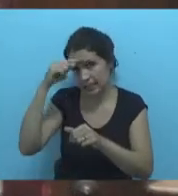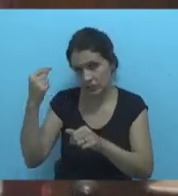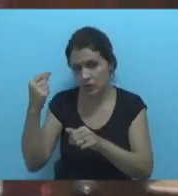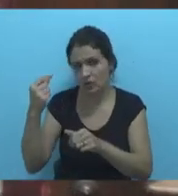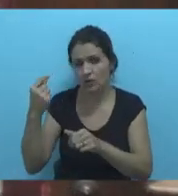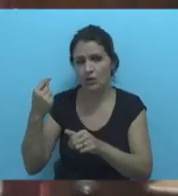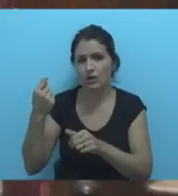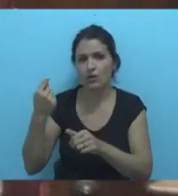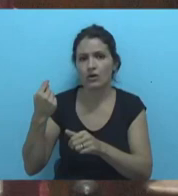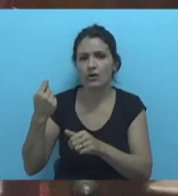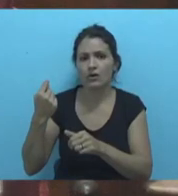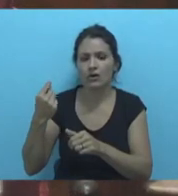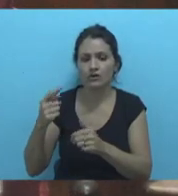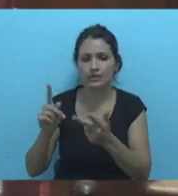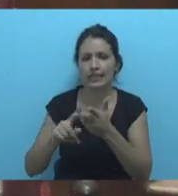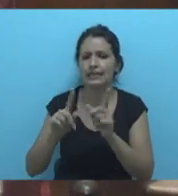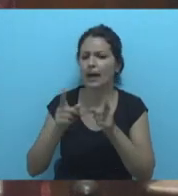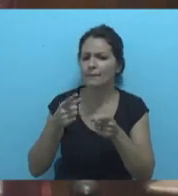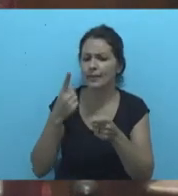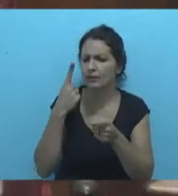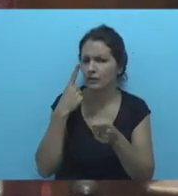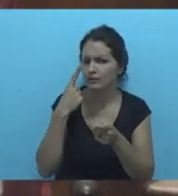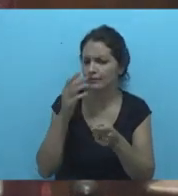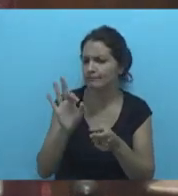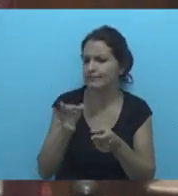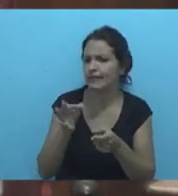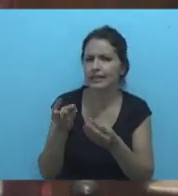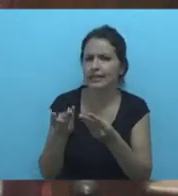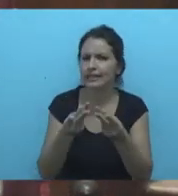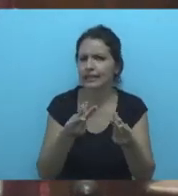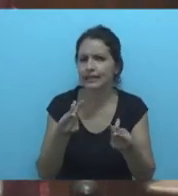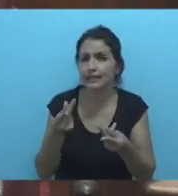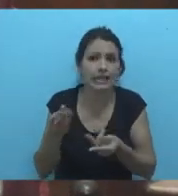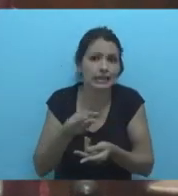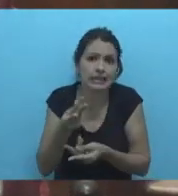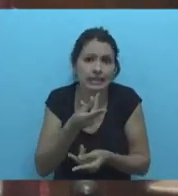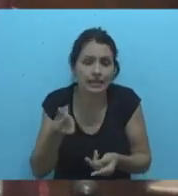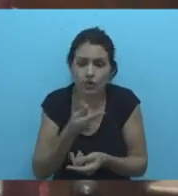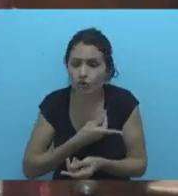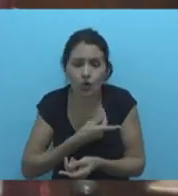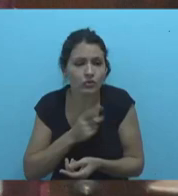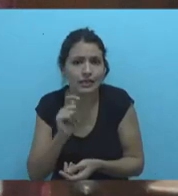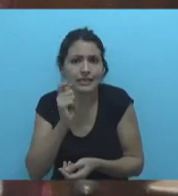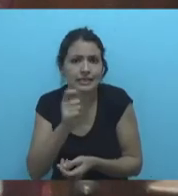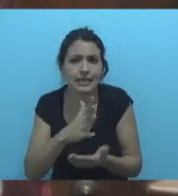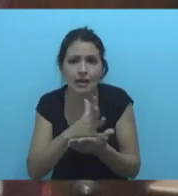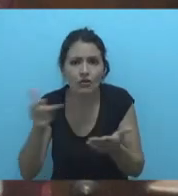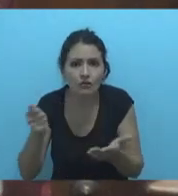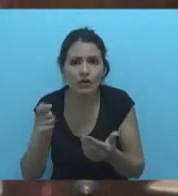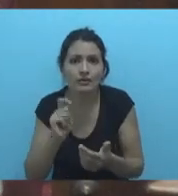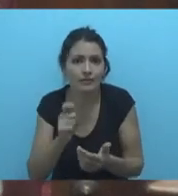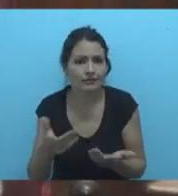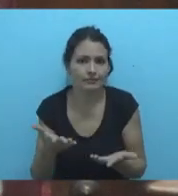verdad que a cada paso que vamos dando y cada paso que vamos avanzando, alguien la plata se la llevó. Y eso nosotros necesitamos también